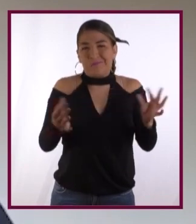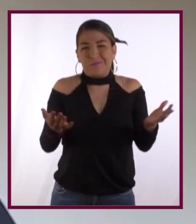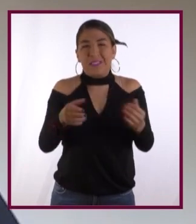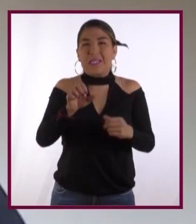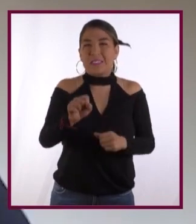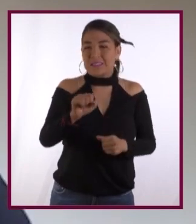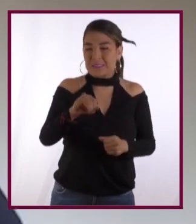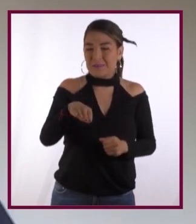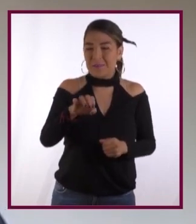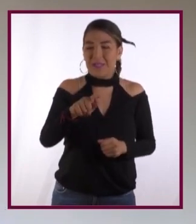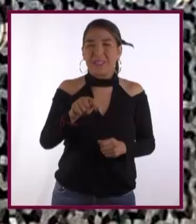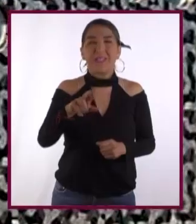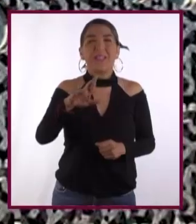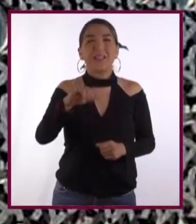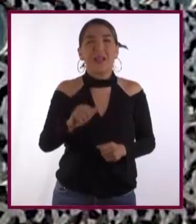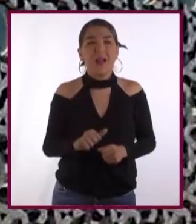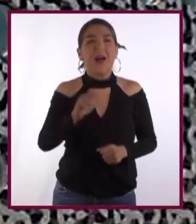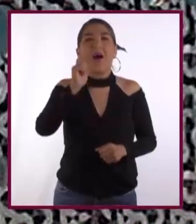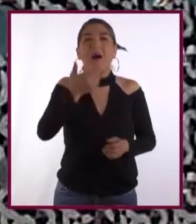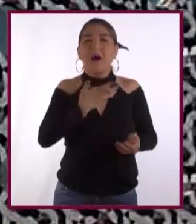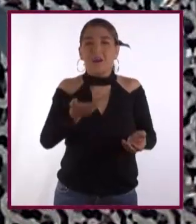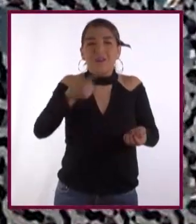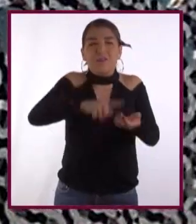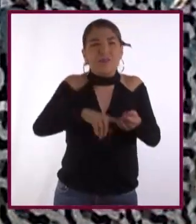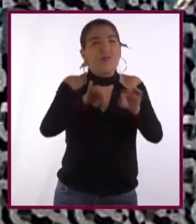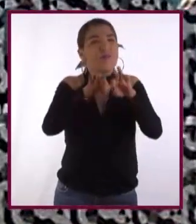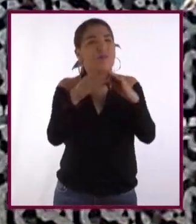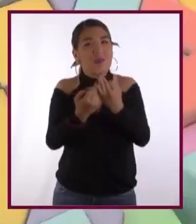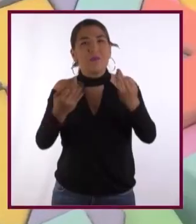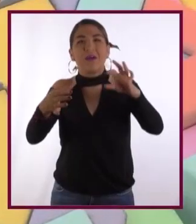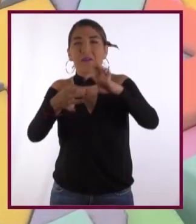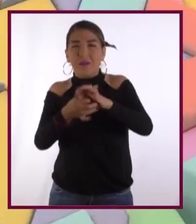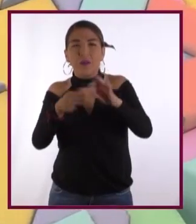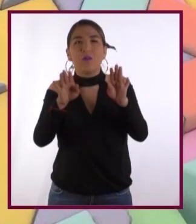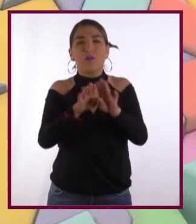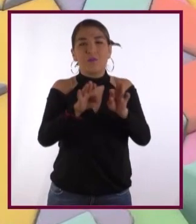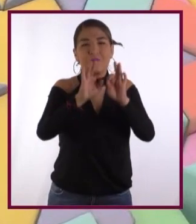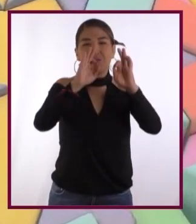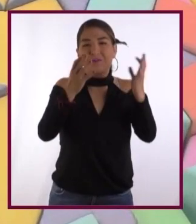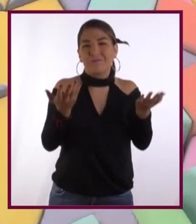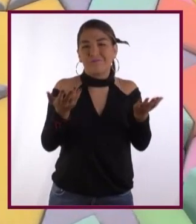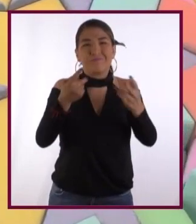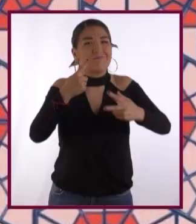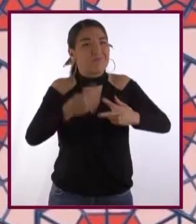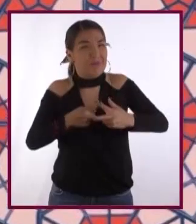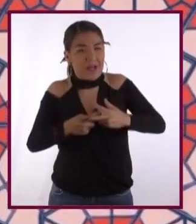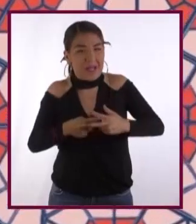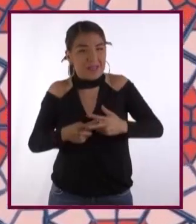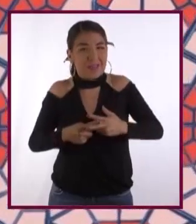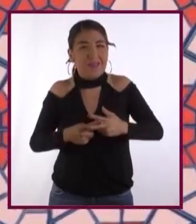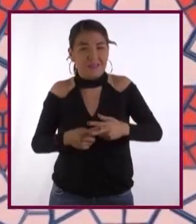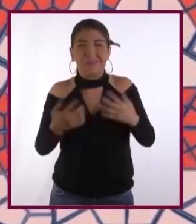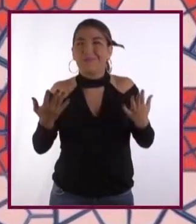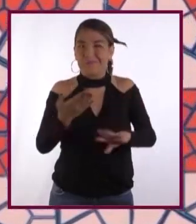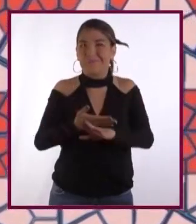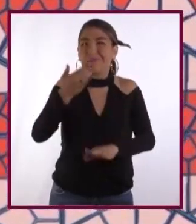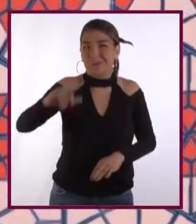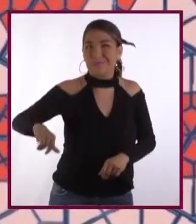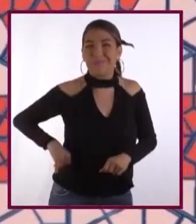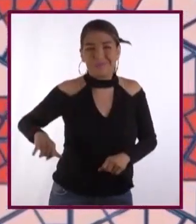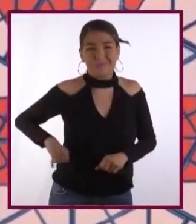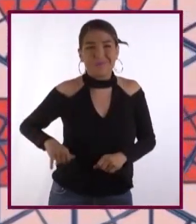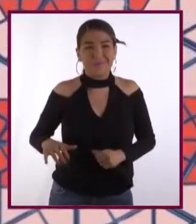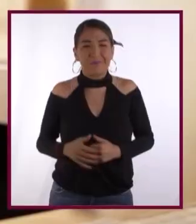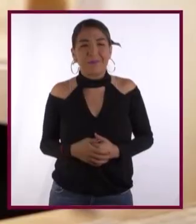que son las simetrías. Las teselaciones tienen muchísimas simetrías y los objetos que tienen muchas simetrías matemáticamente son